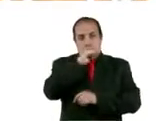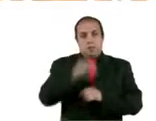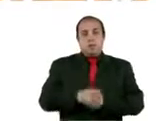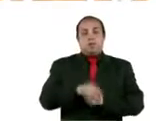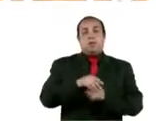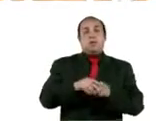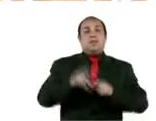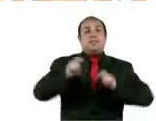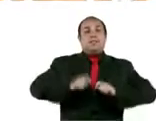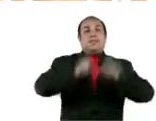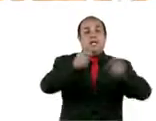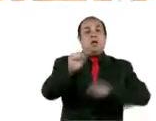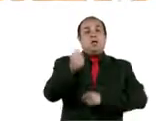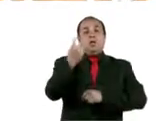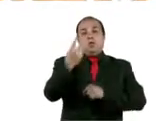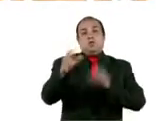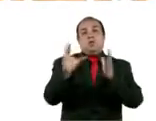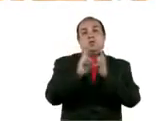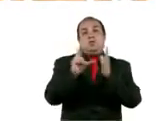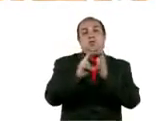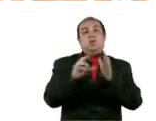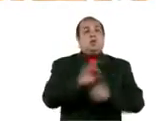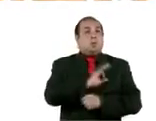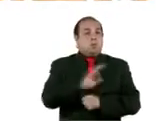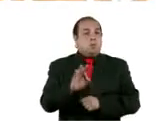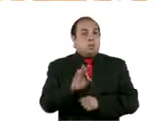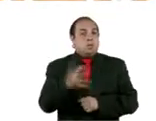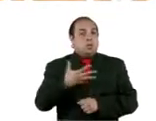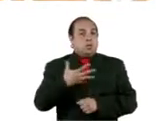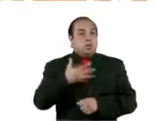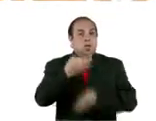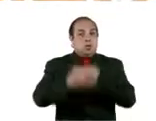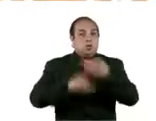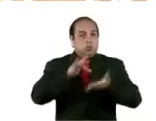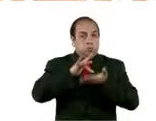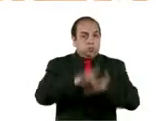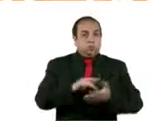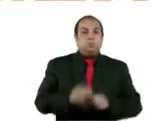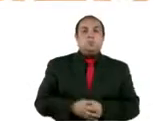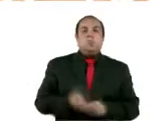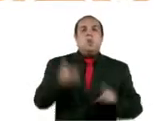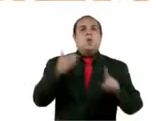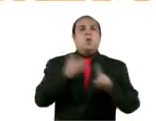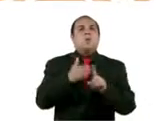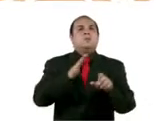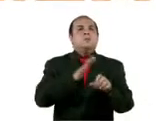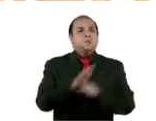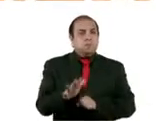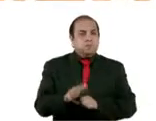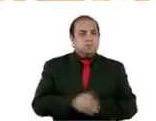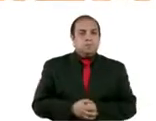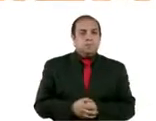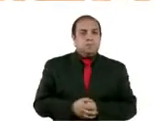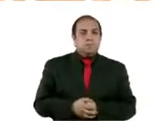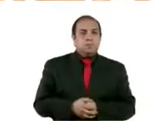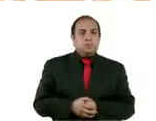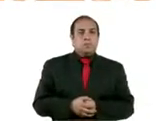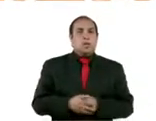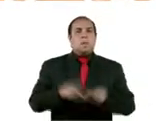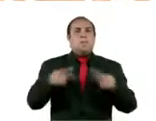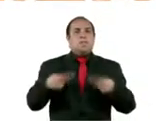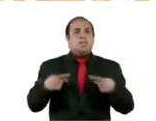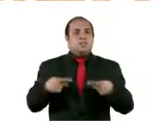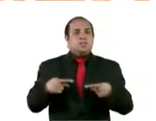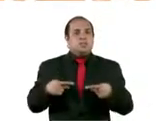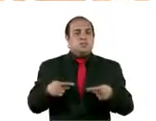agosto las 2 tarjetas para que puedan tener todos los apoyos. El objetivo es que personas vulnerables que